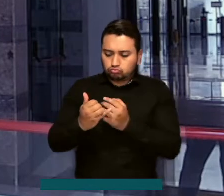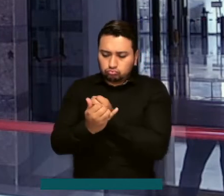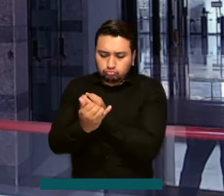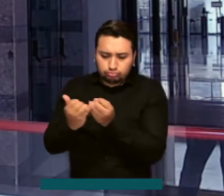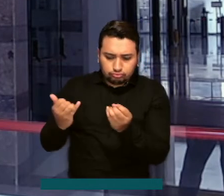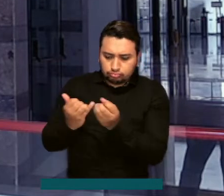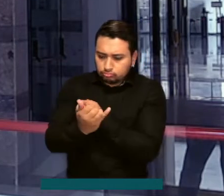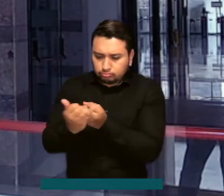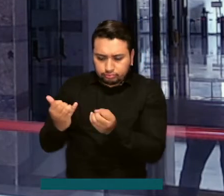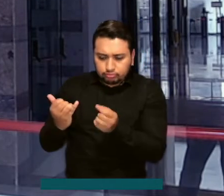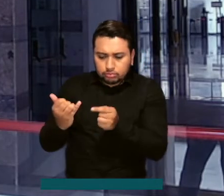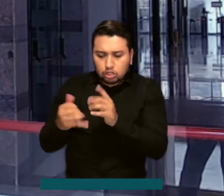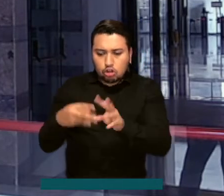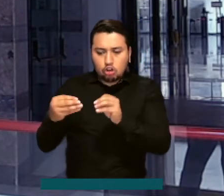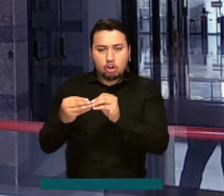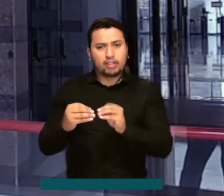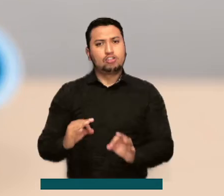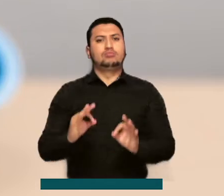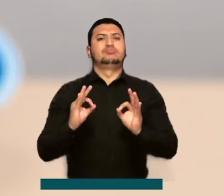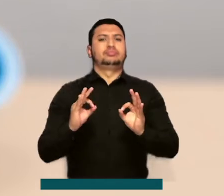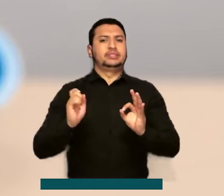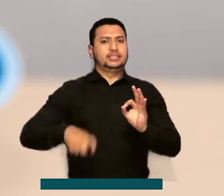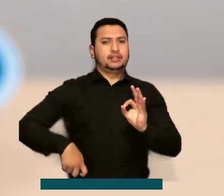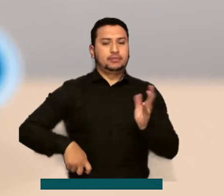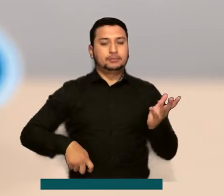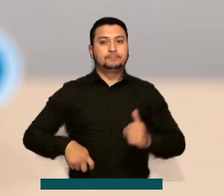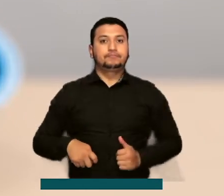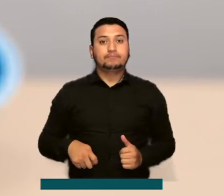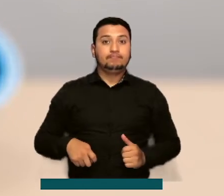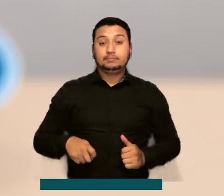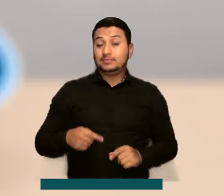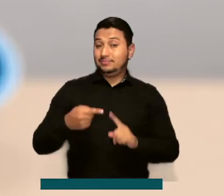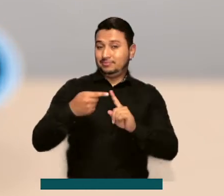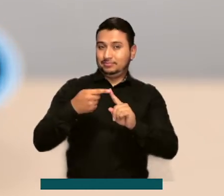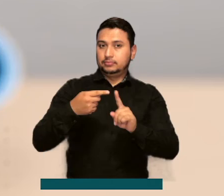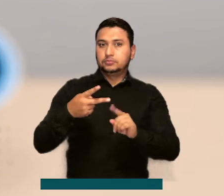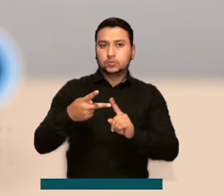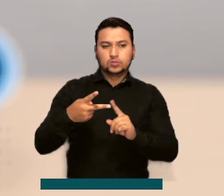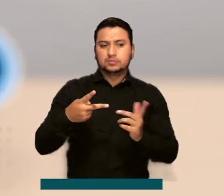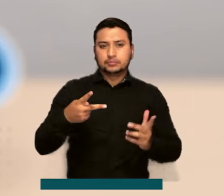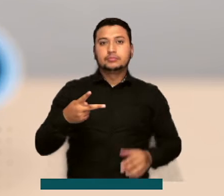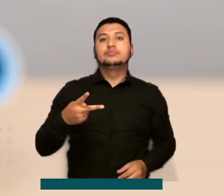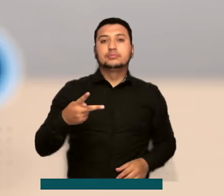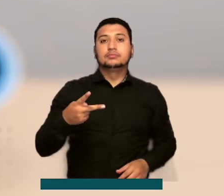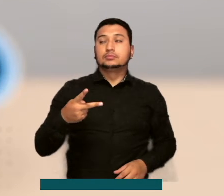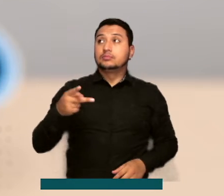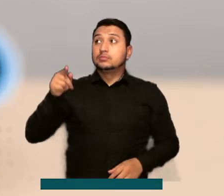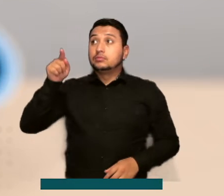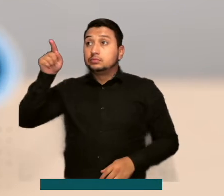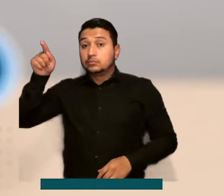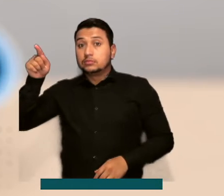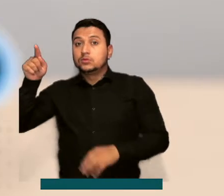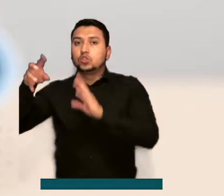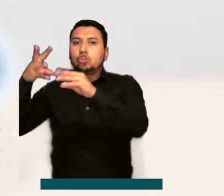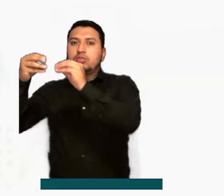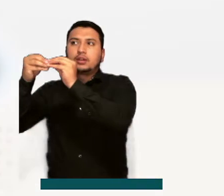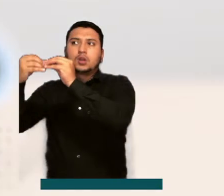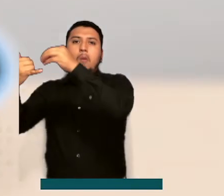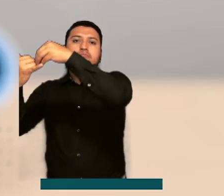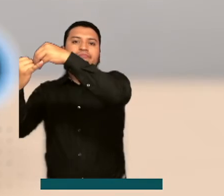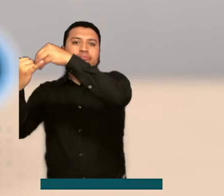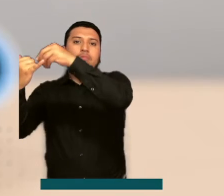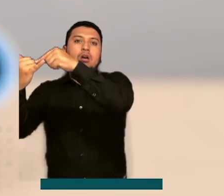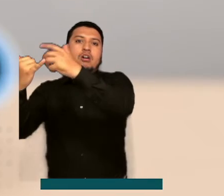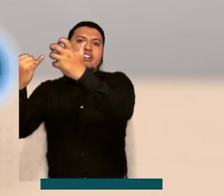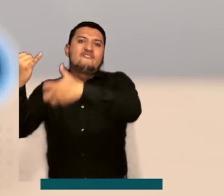cifrado de extremo a extremo, de alto nivel. Número 2, cambie la contraseña que cada cámara trae de fábrica, ya que se